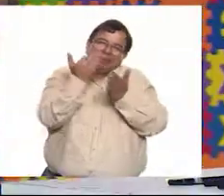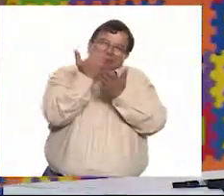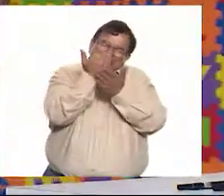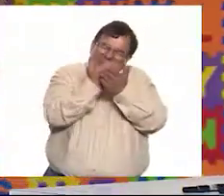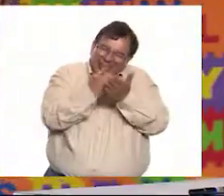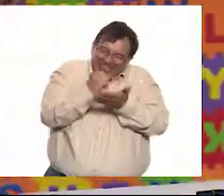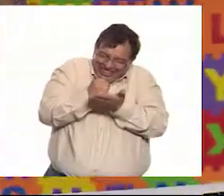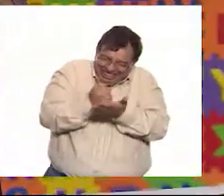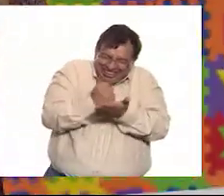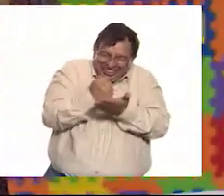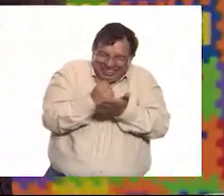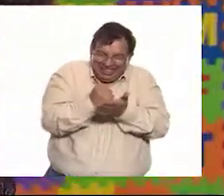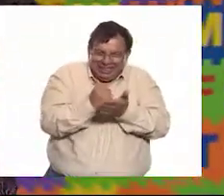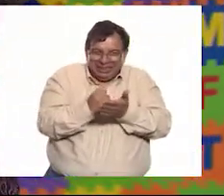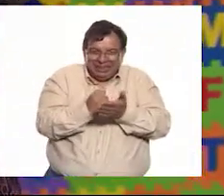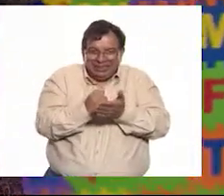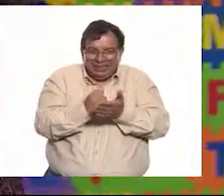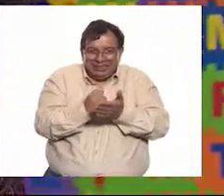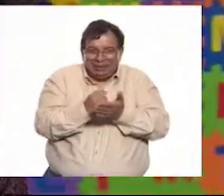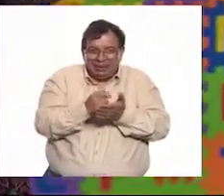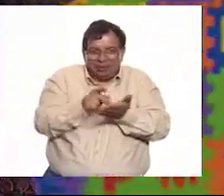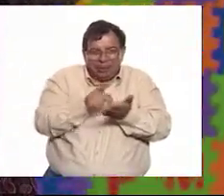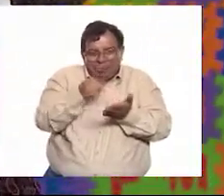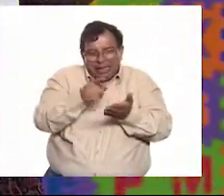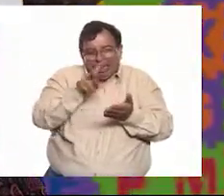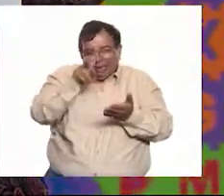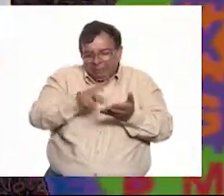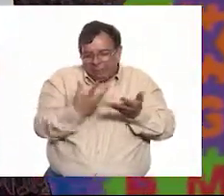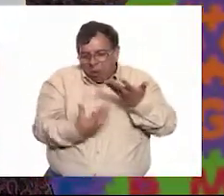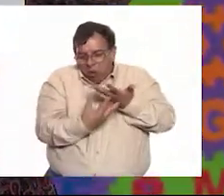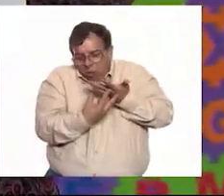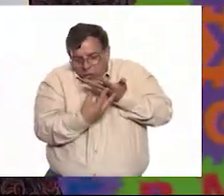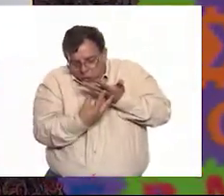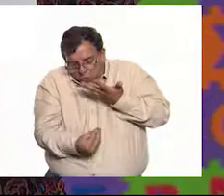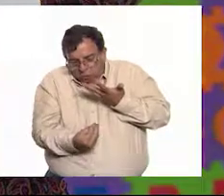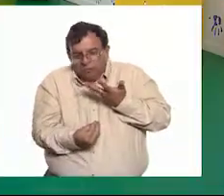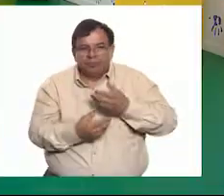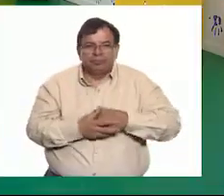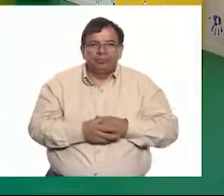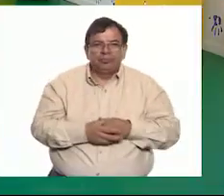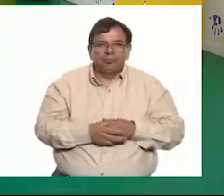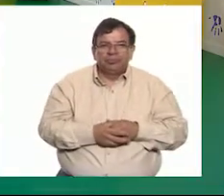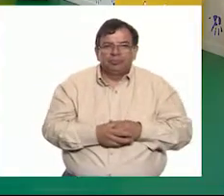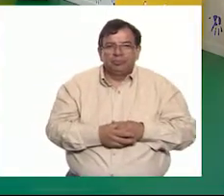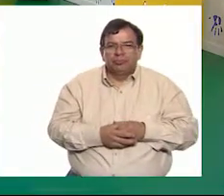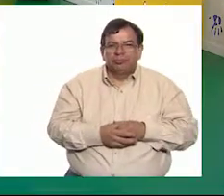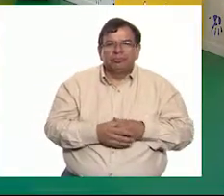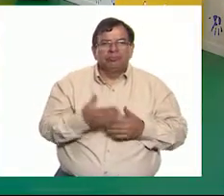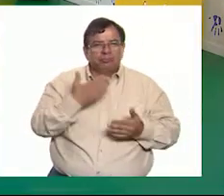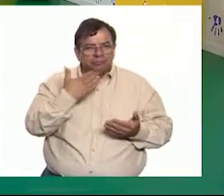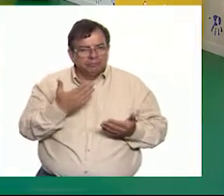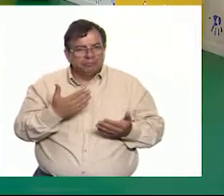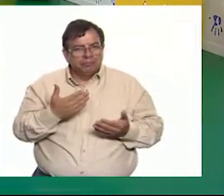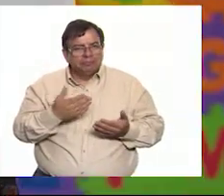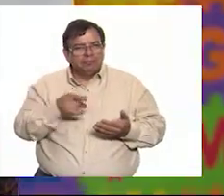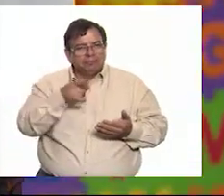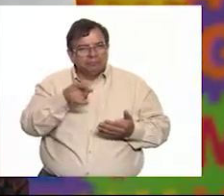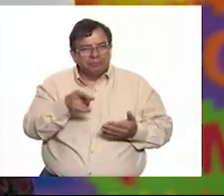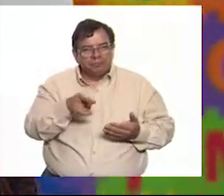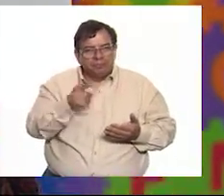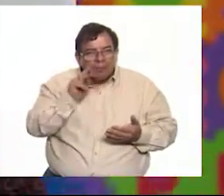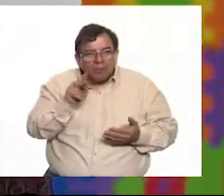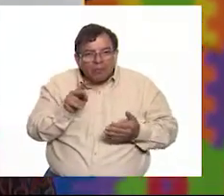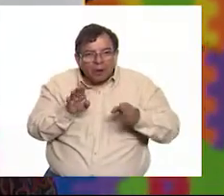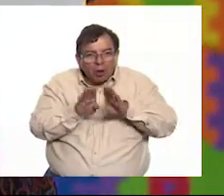presionar un poquito más el plumón para que realmente quedara muy bien marcado. Muy bien, pero ahí podemos